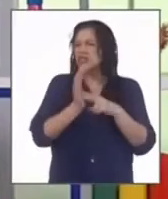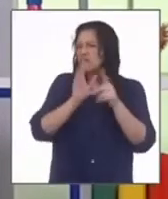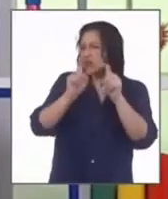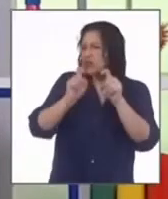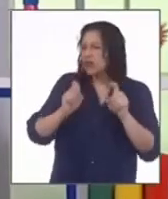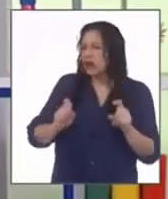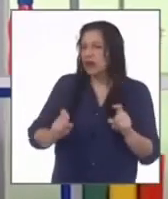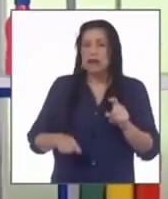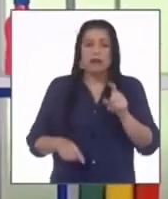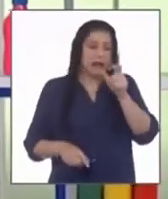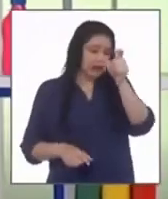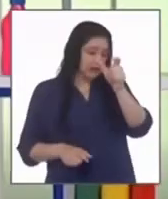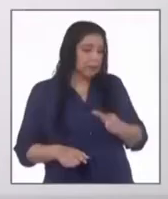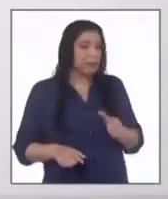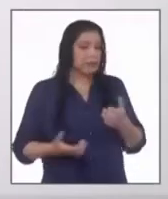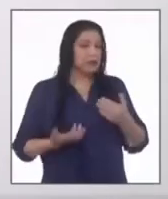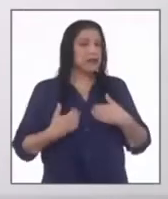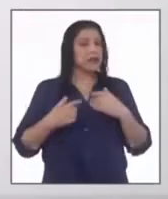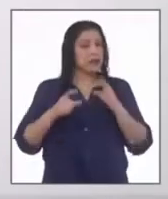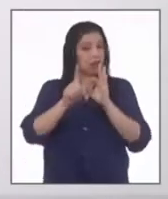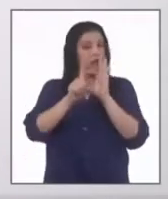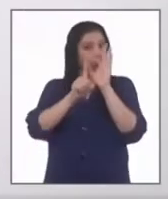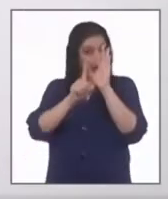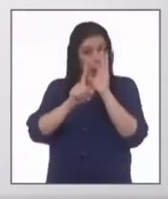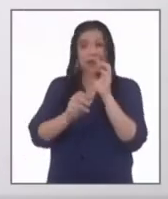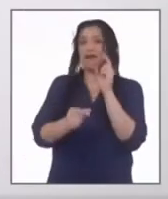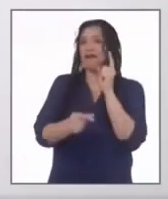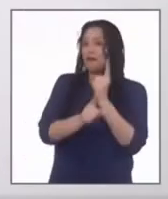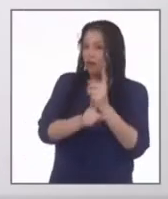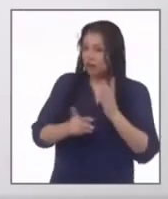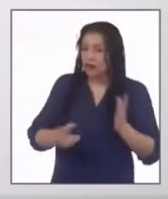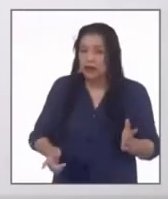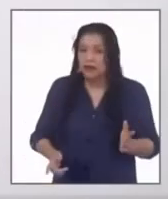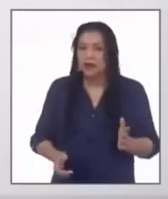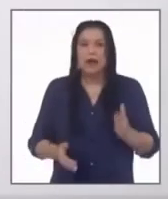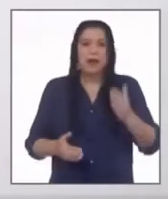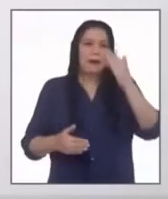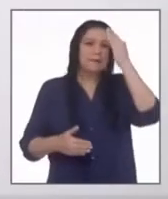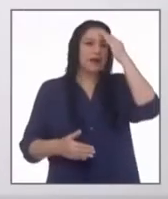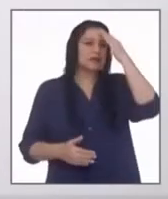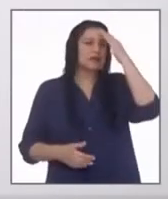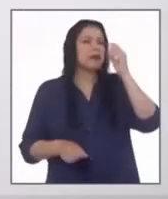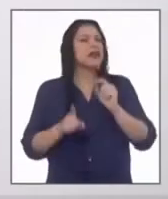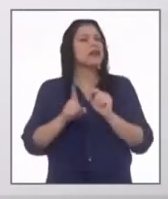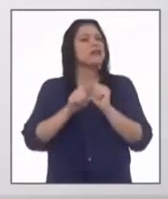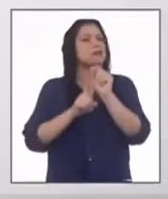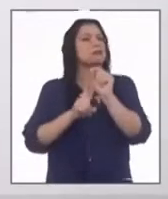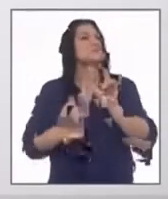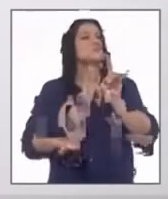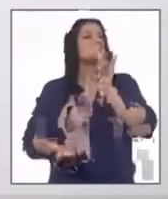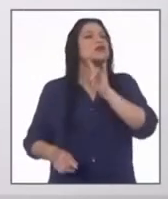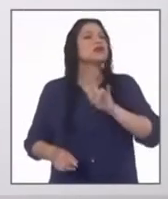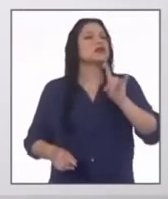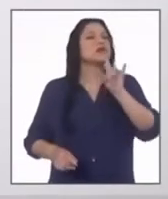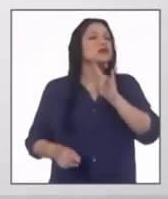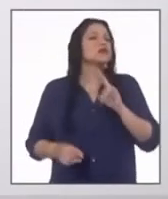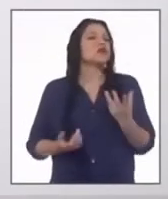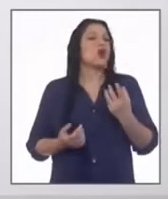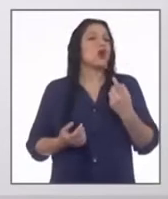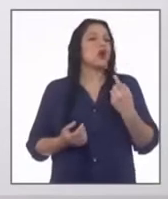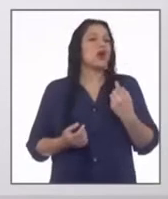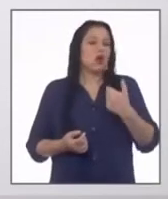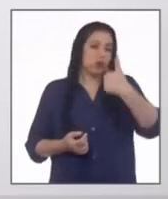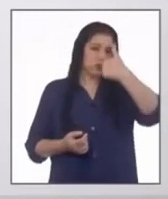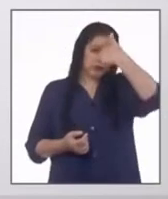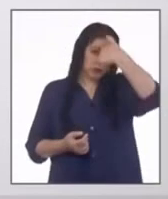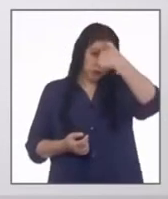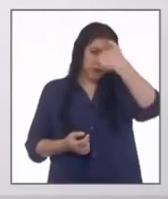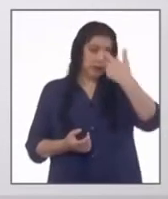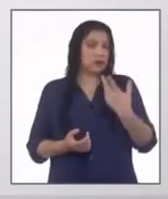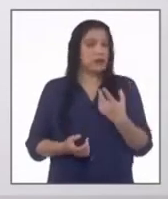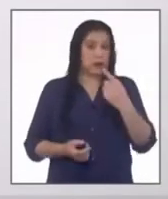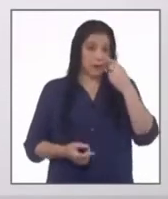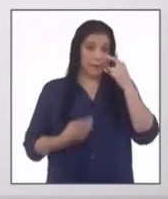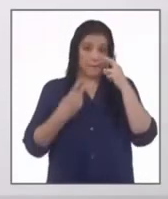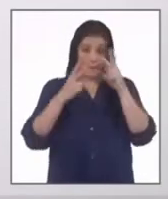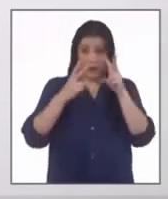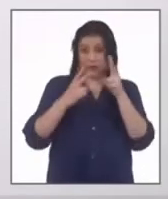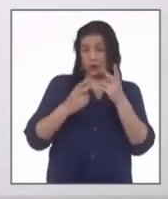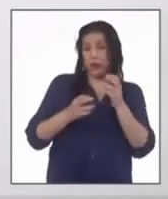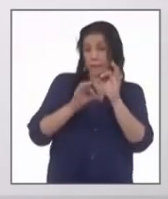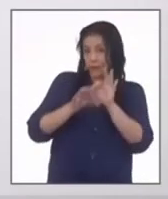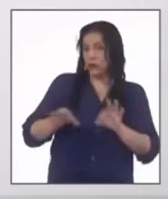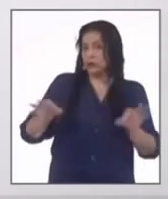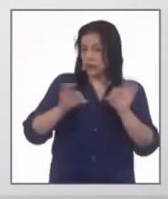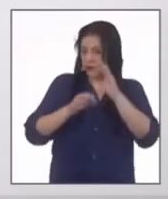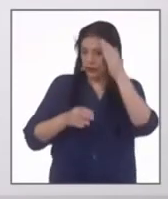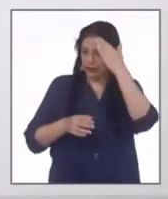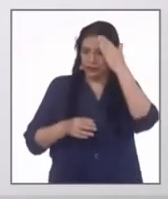significa? Que esa persona tiene fiebre. Así es. Para saber la temperatura, un termómetro. ¿Ves lo importante que es